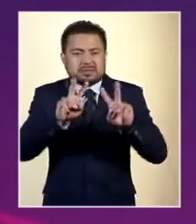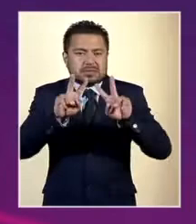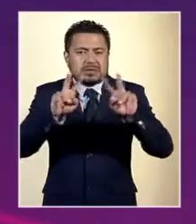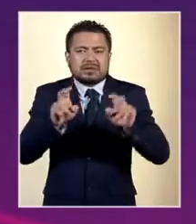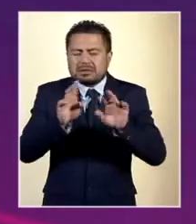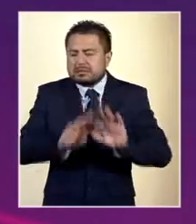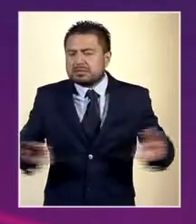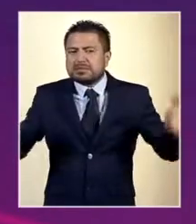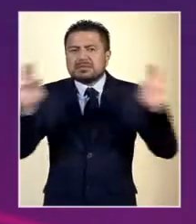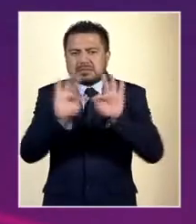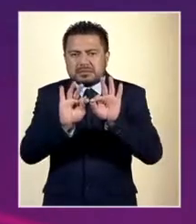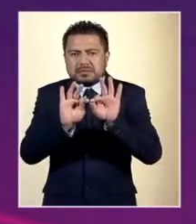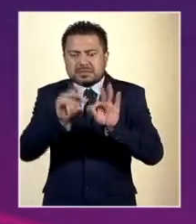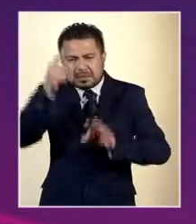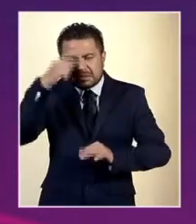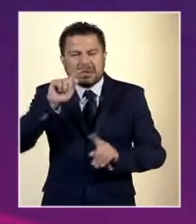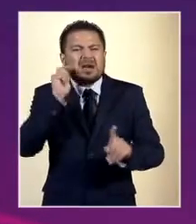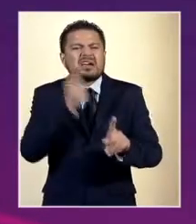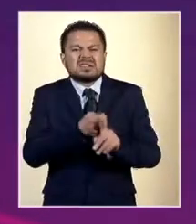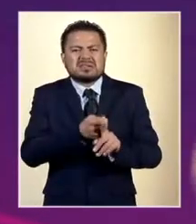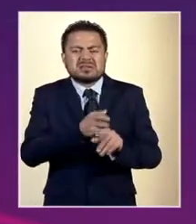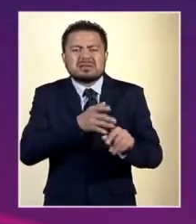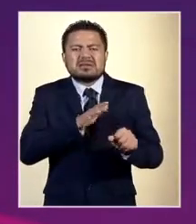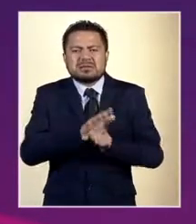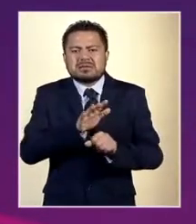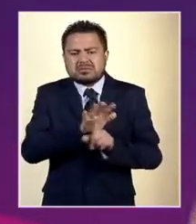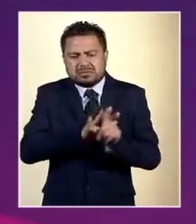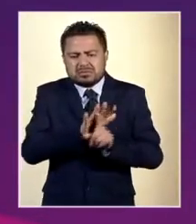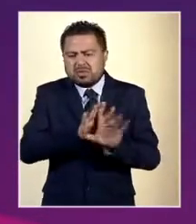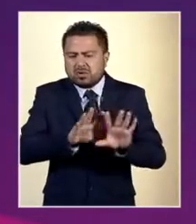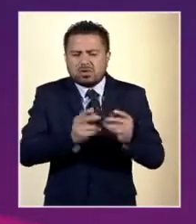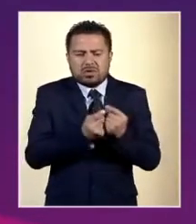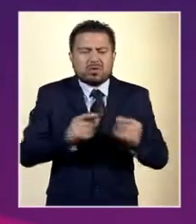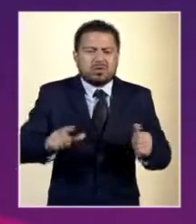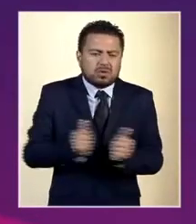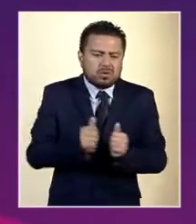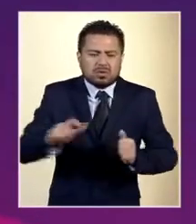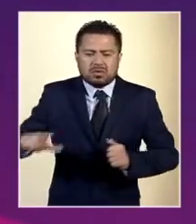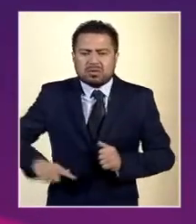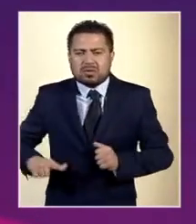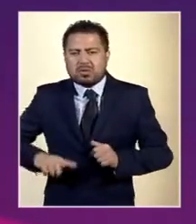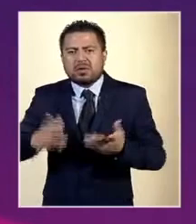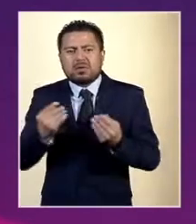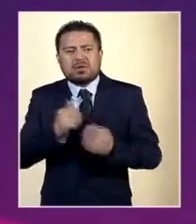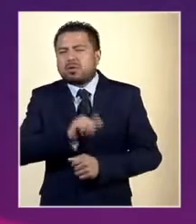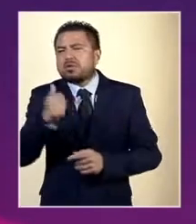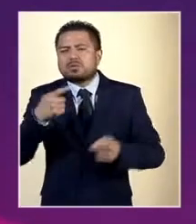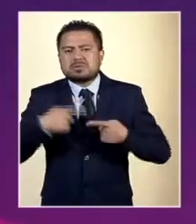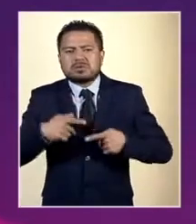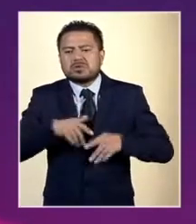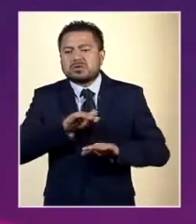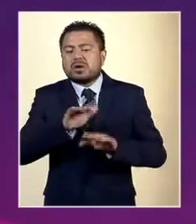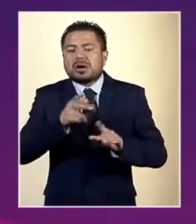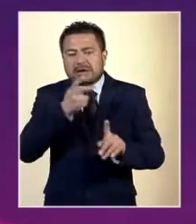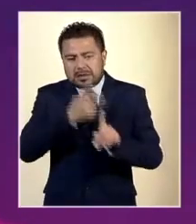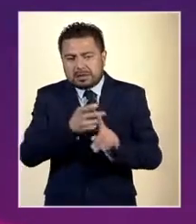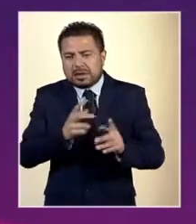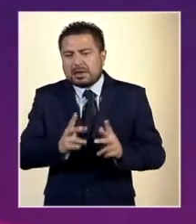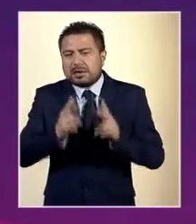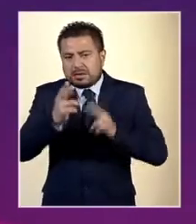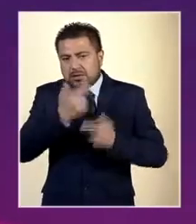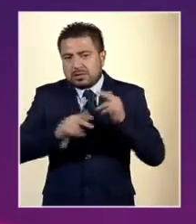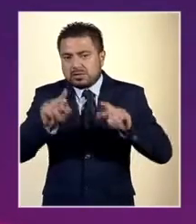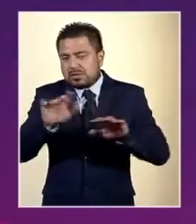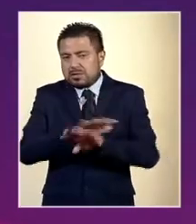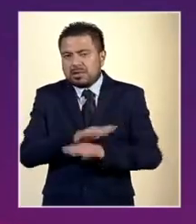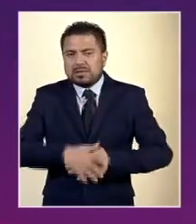tema fundamental para su trato, digamos, con las autoridades, pero también con muchas otras personas. Sobre eso vamos a platicar después del corte. No le